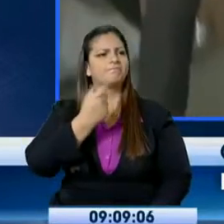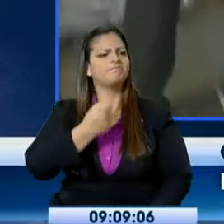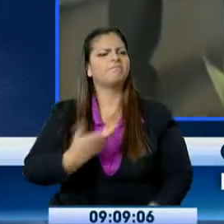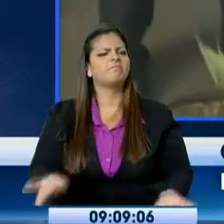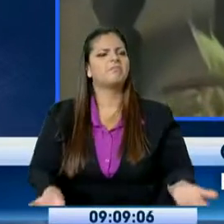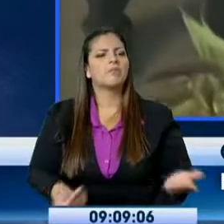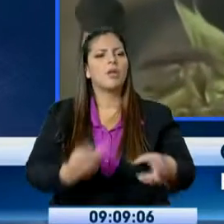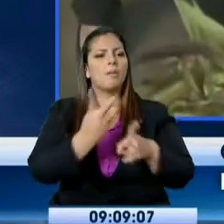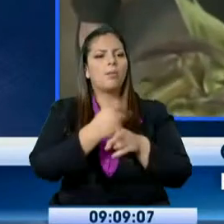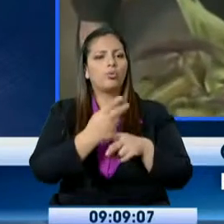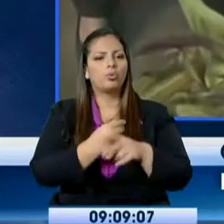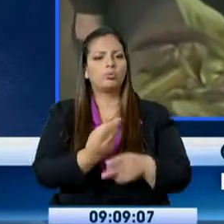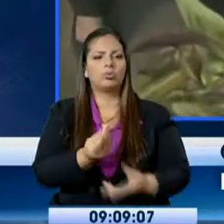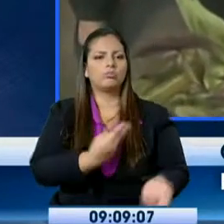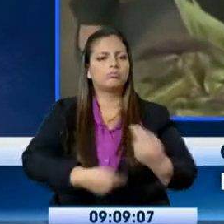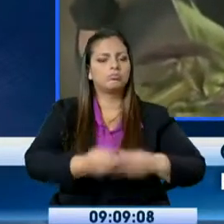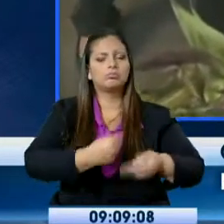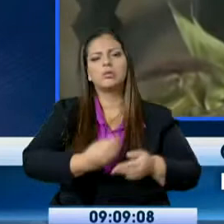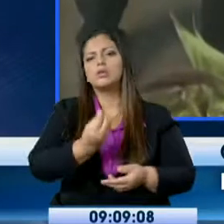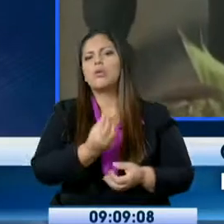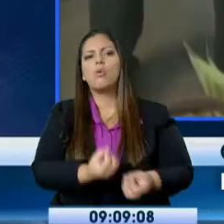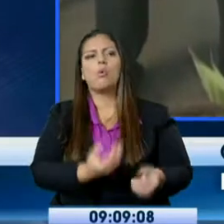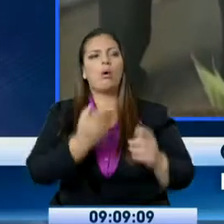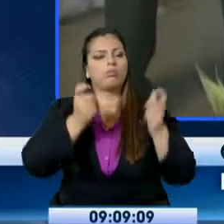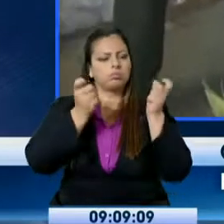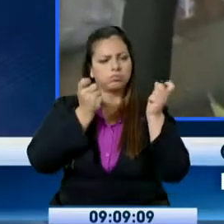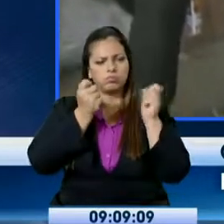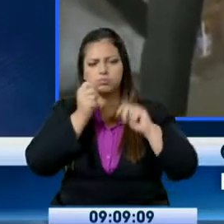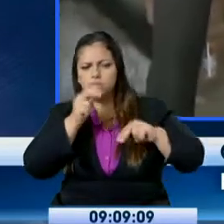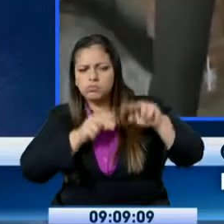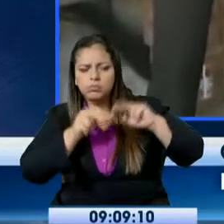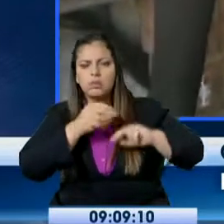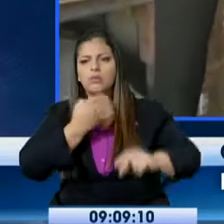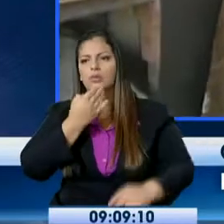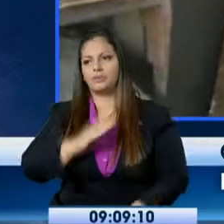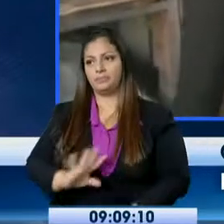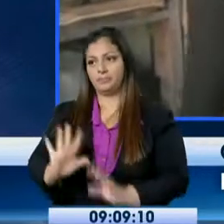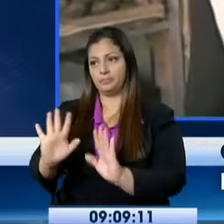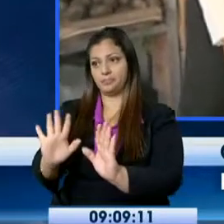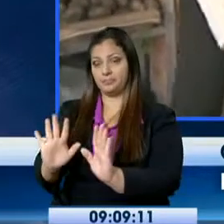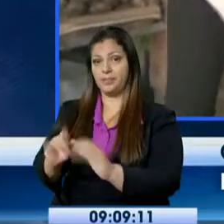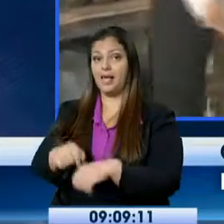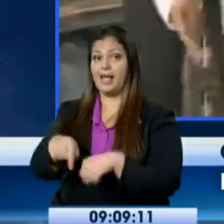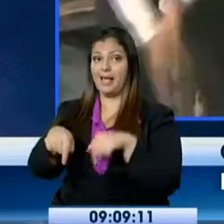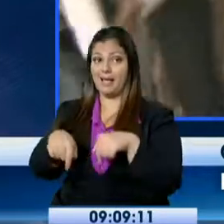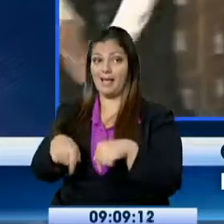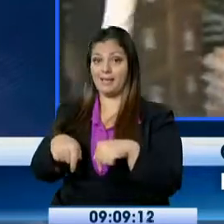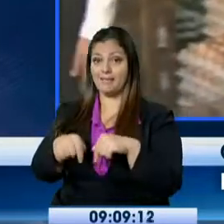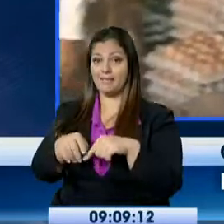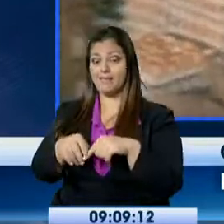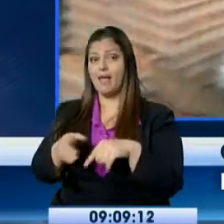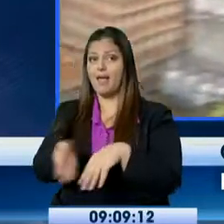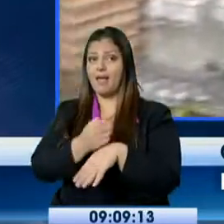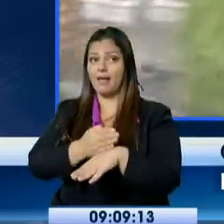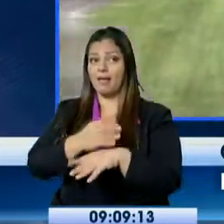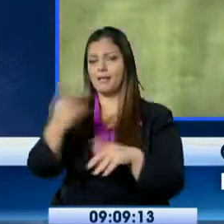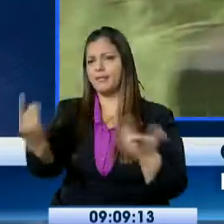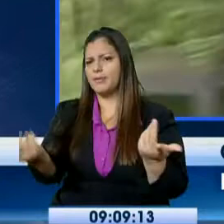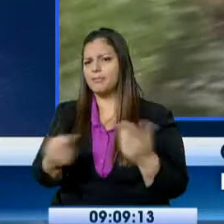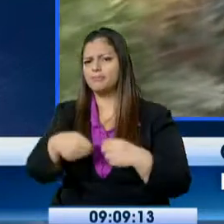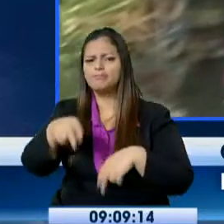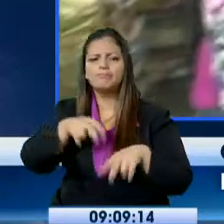hemos decomisado en el transcurso de esta gestión en cerca de unas 20 balanzas por estar descalibrada porque